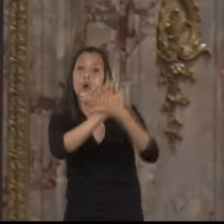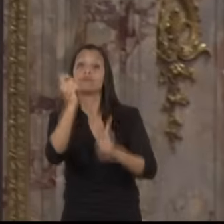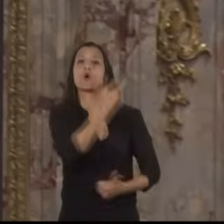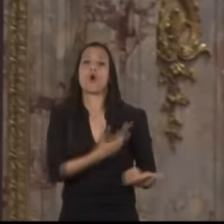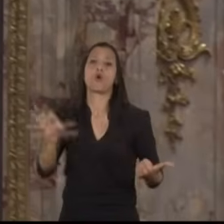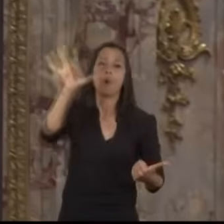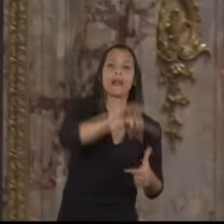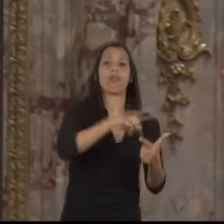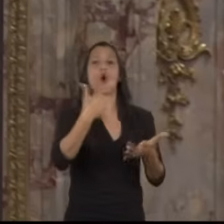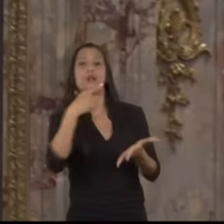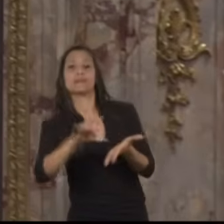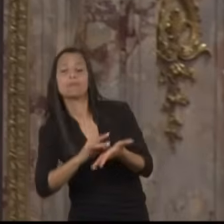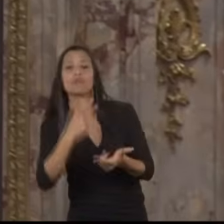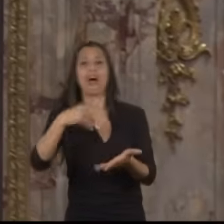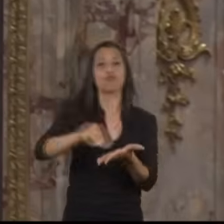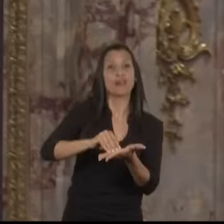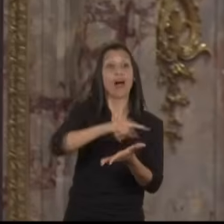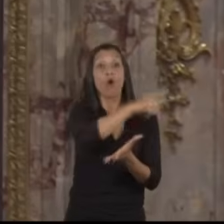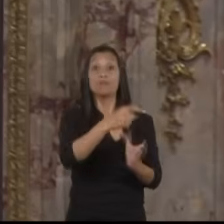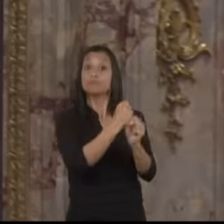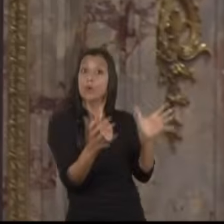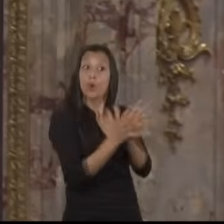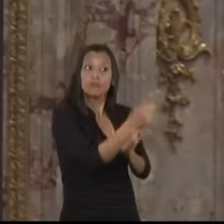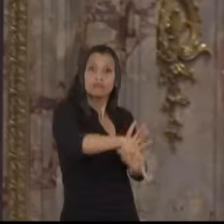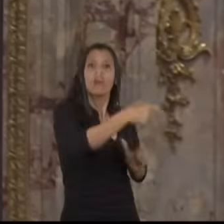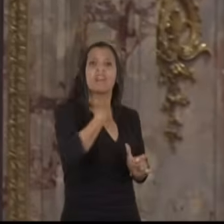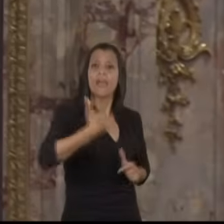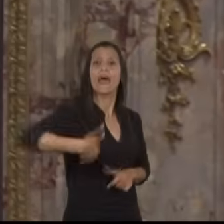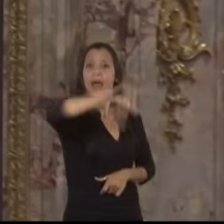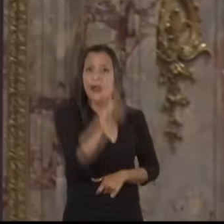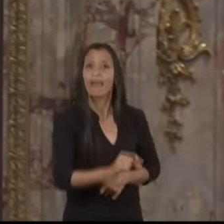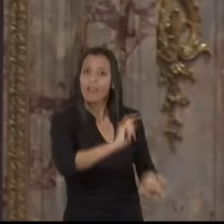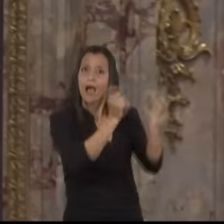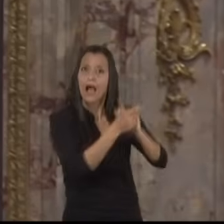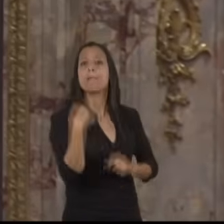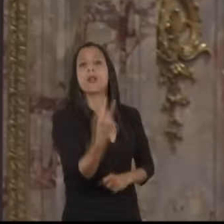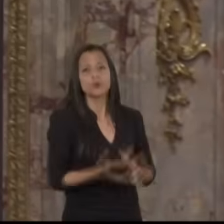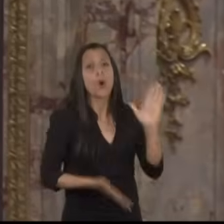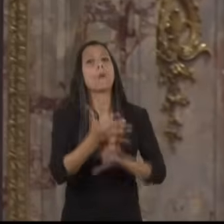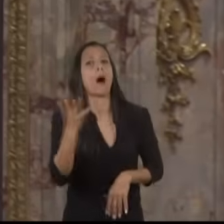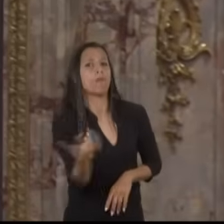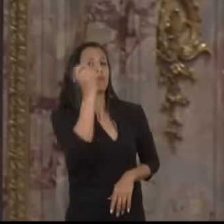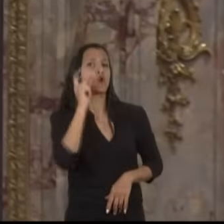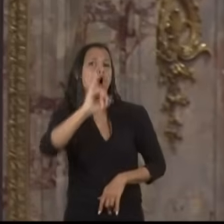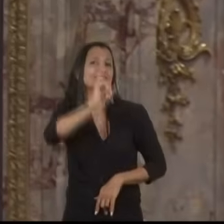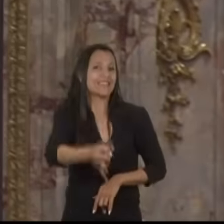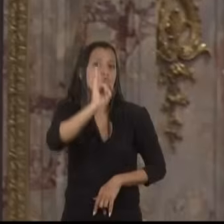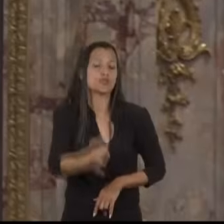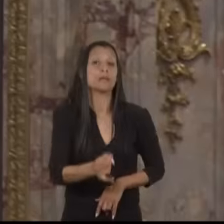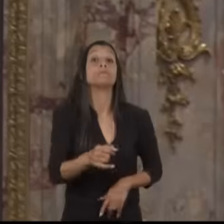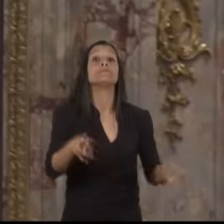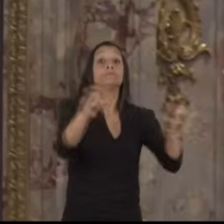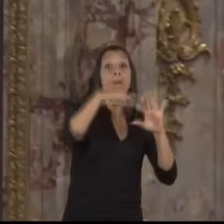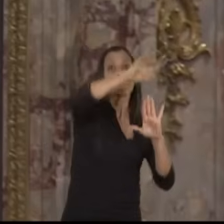gobernadores, diputados y senadores que quieren una Argentina distinta, vamos a lograrlo. El superávit es, por